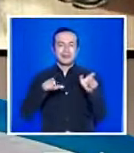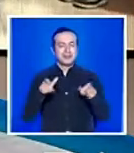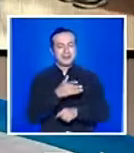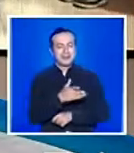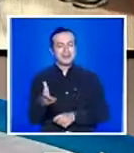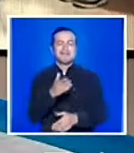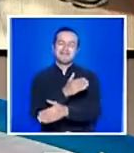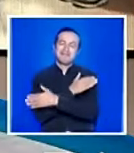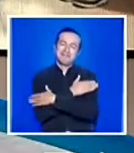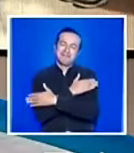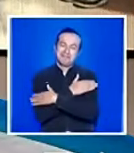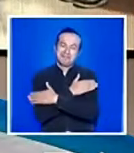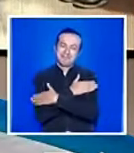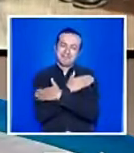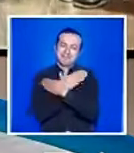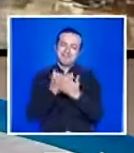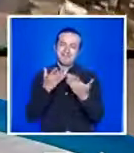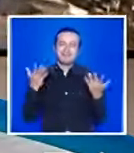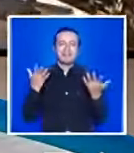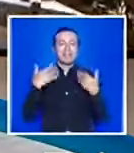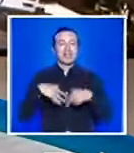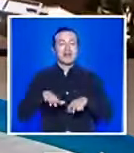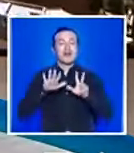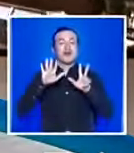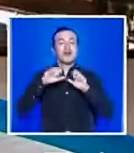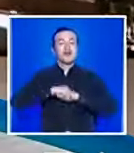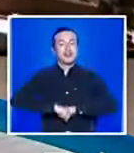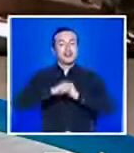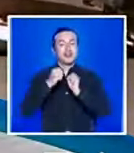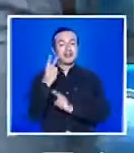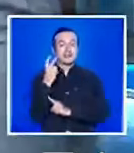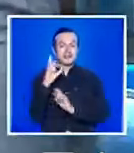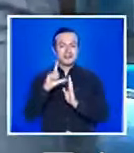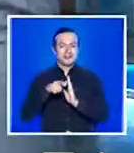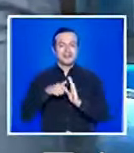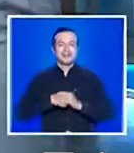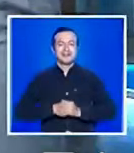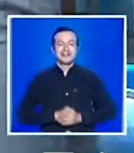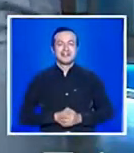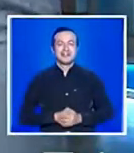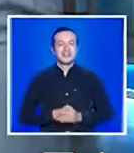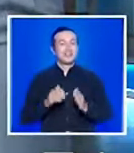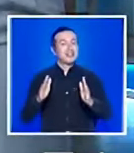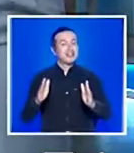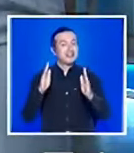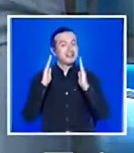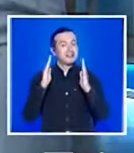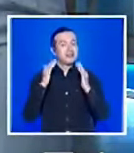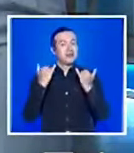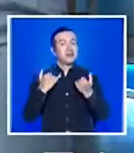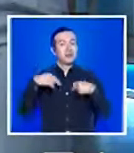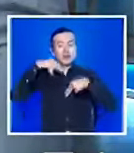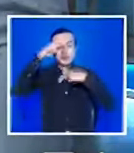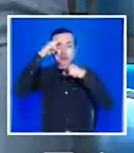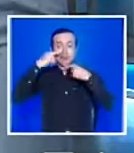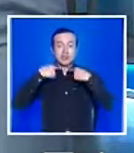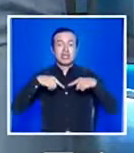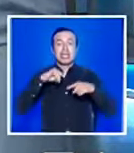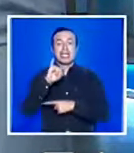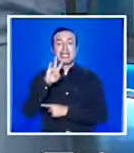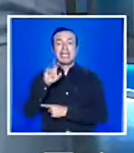Un abrazo a nuestras caseritas de Andalucía. Son las 8 de la mañana con 12 minutos. Y atención, vecinos, a esta noticia, porque Ivonne